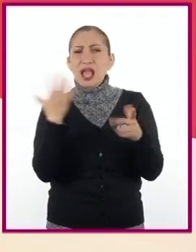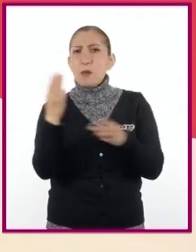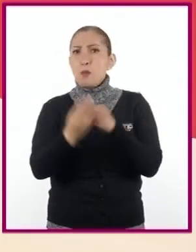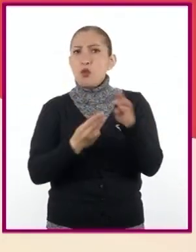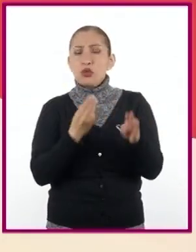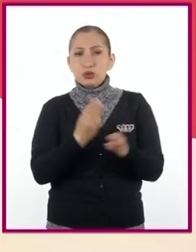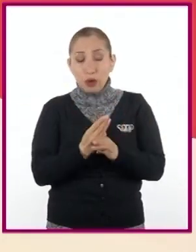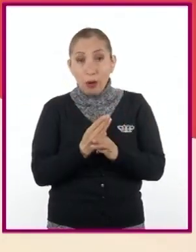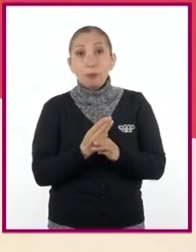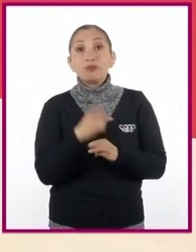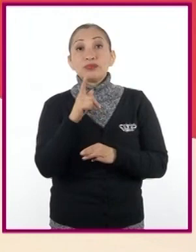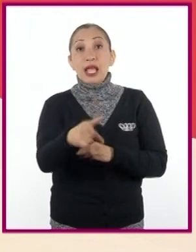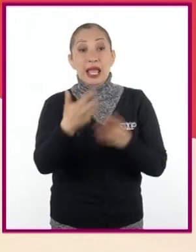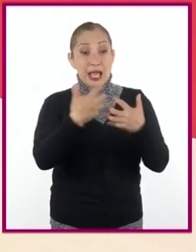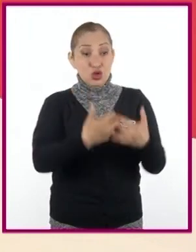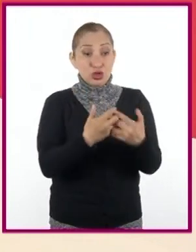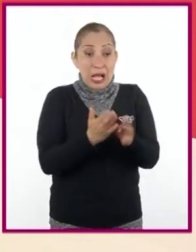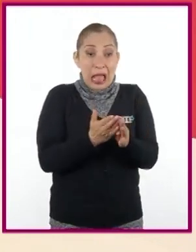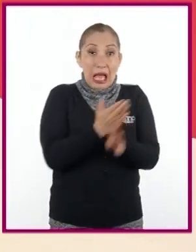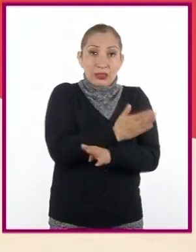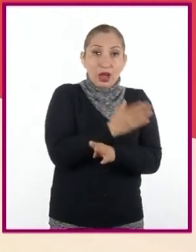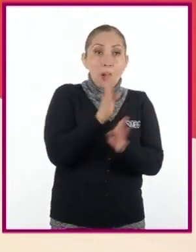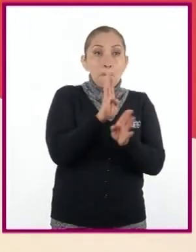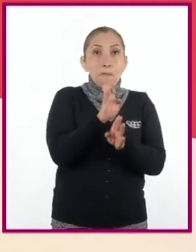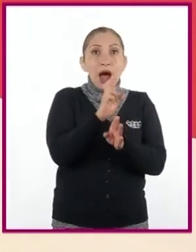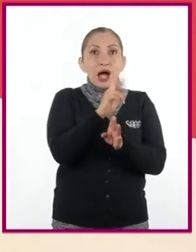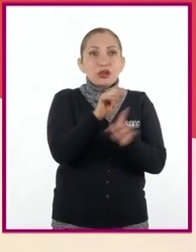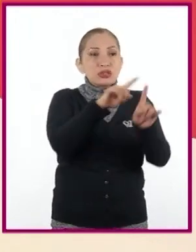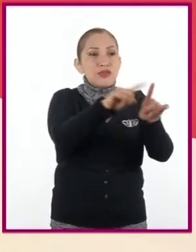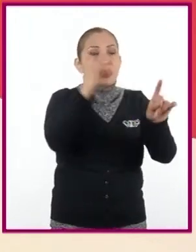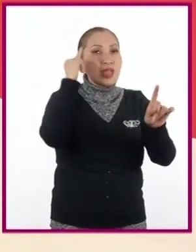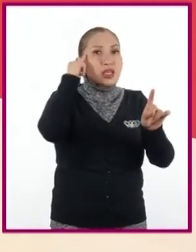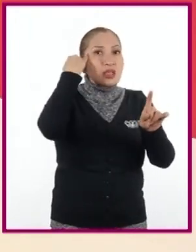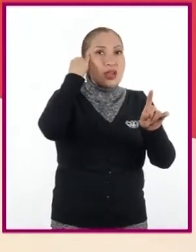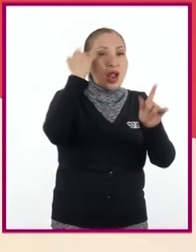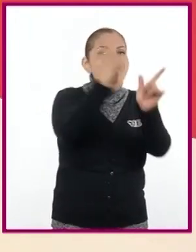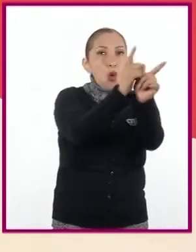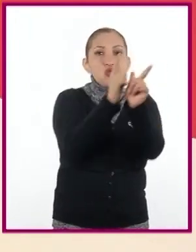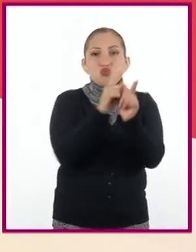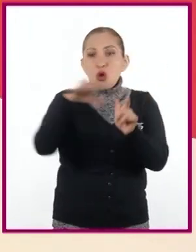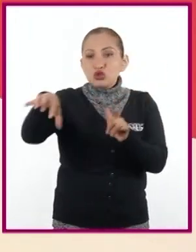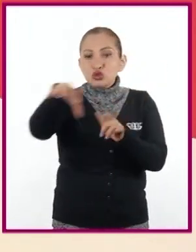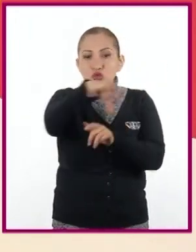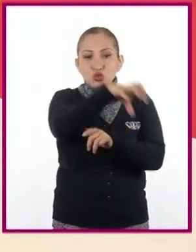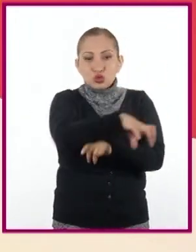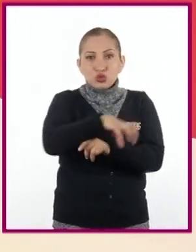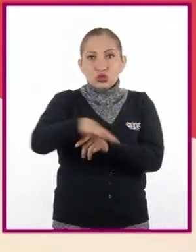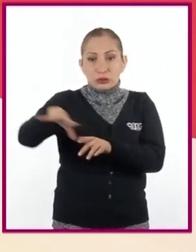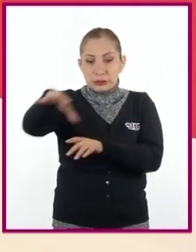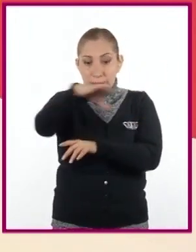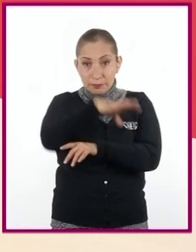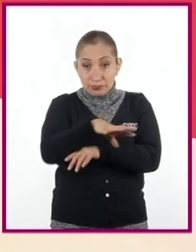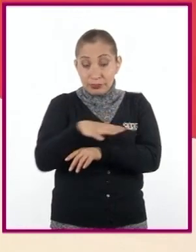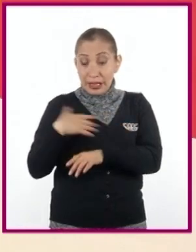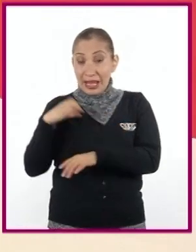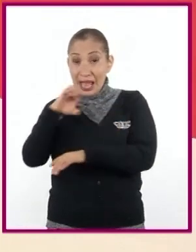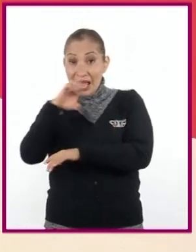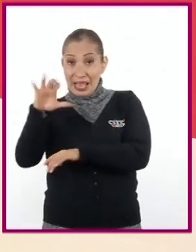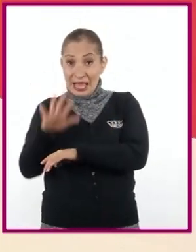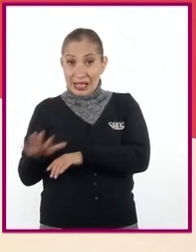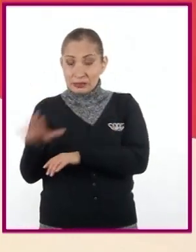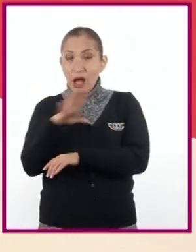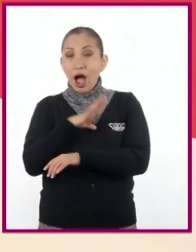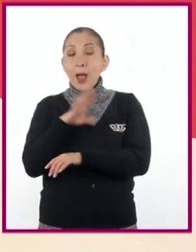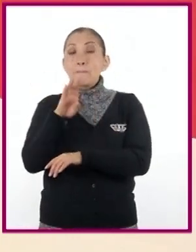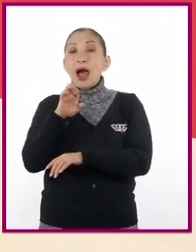mundo, preindustrial, con barrios multiétnicos en el anillo central. En la parte este estaba